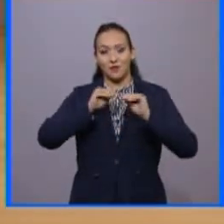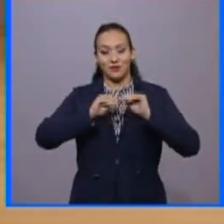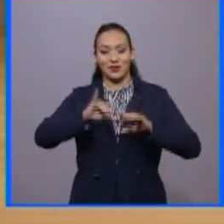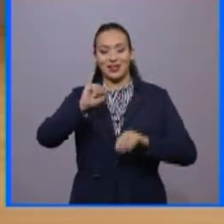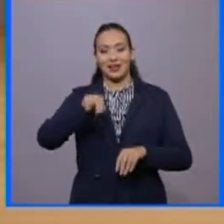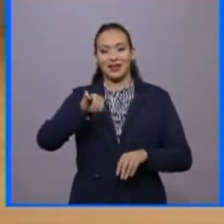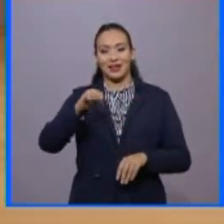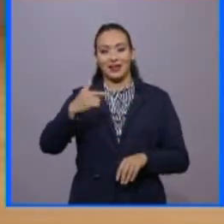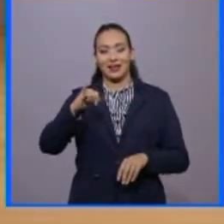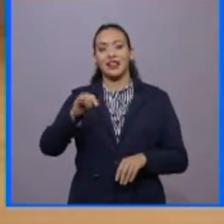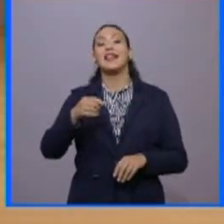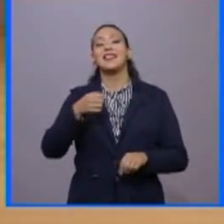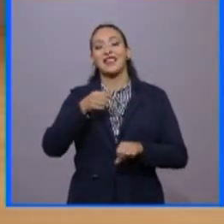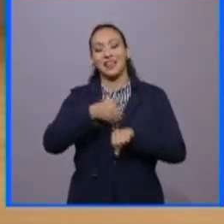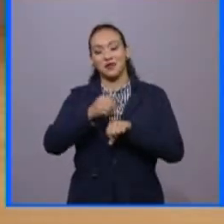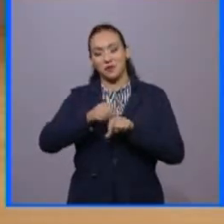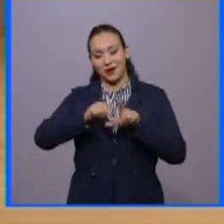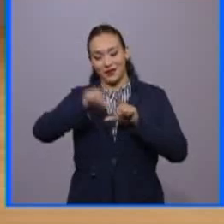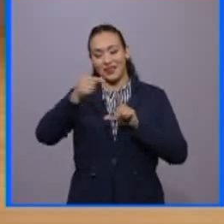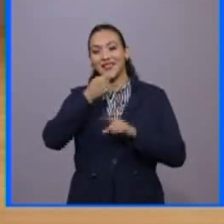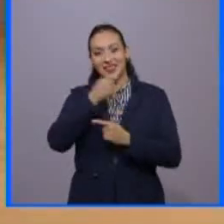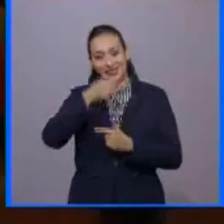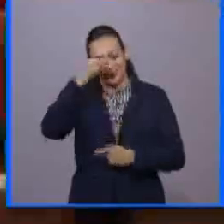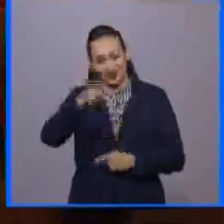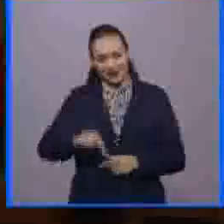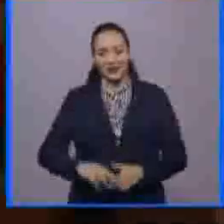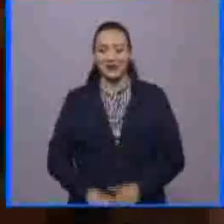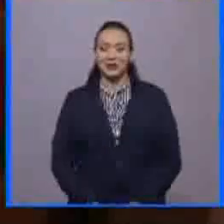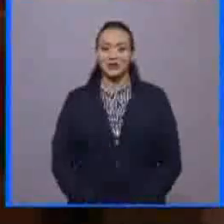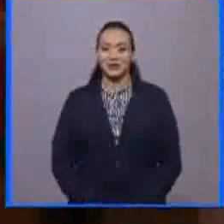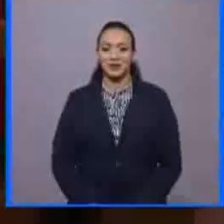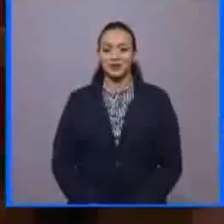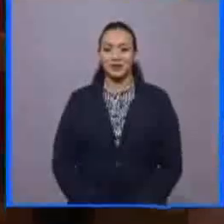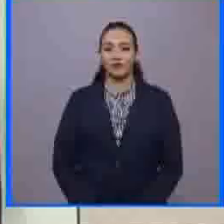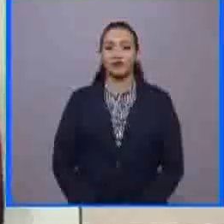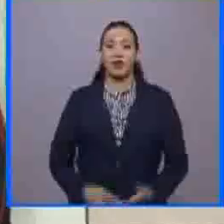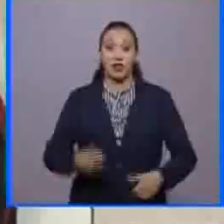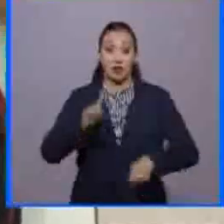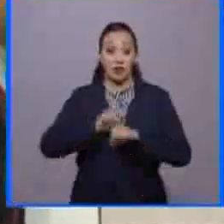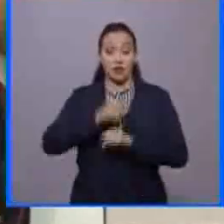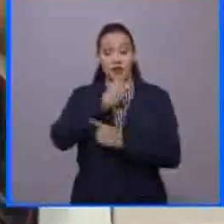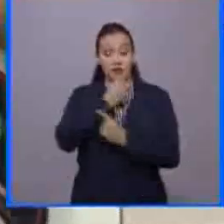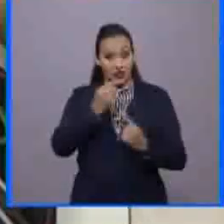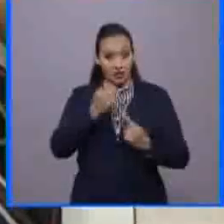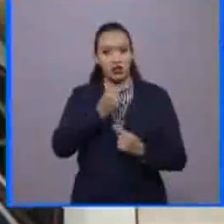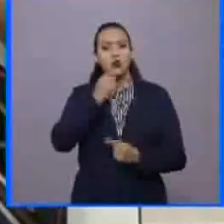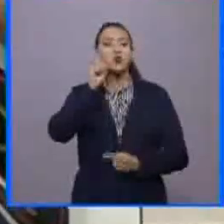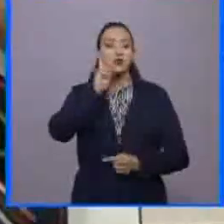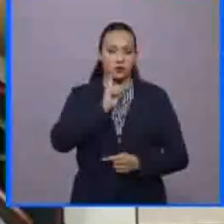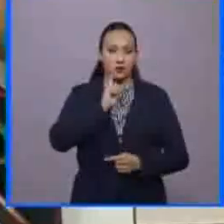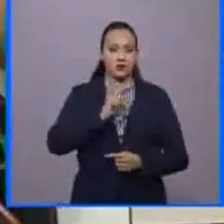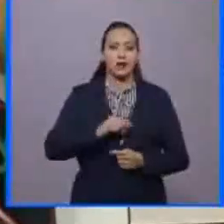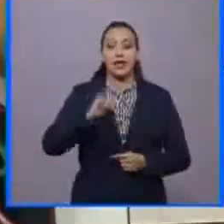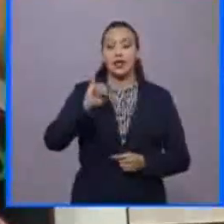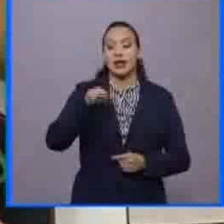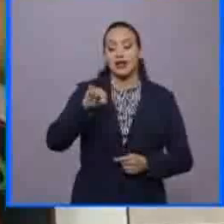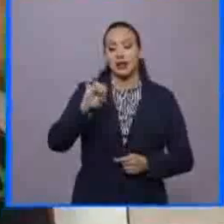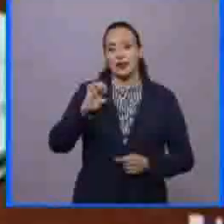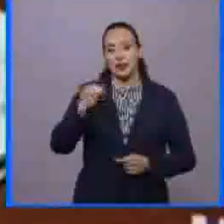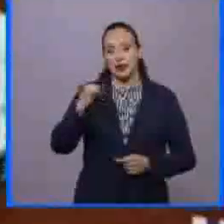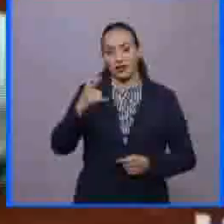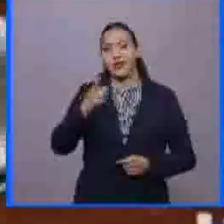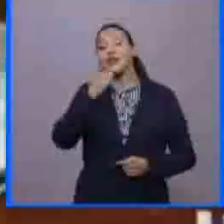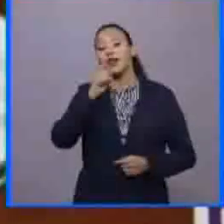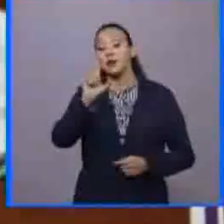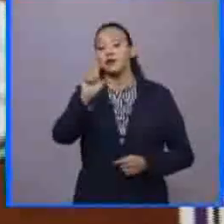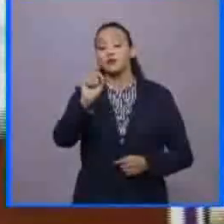el INEGI de la infancia en nuestro país. En el marco del Día del Niño y de la Niña, el INEGI dio a